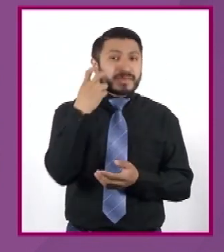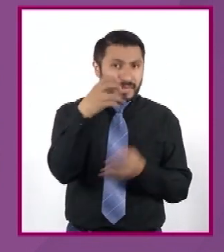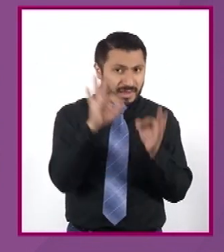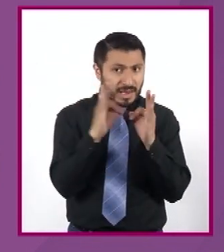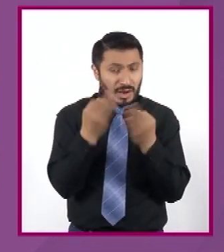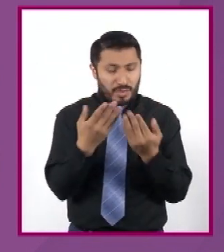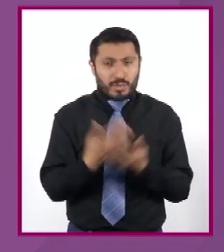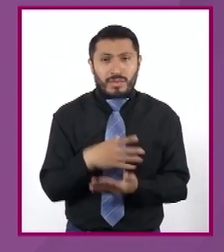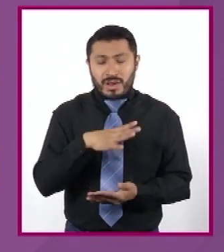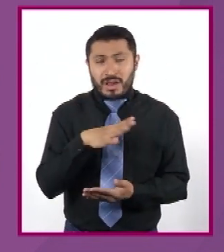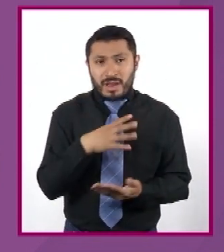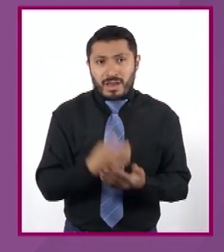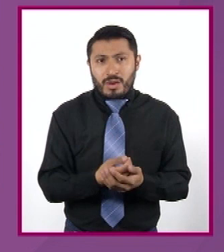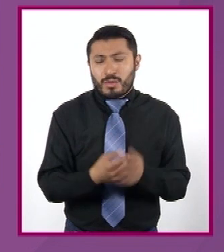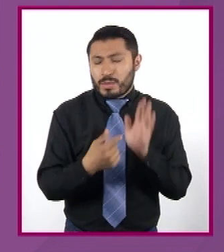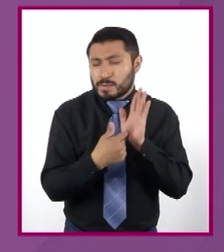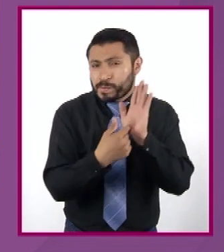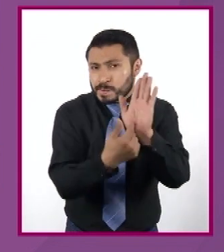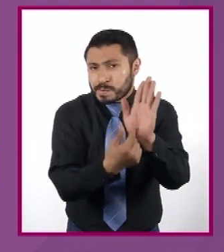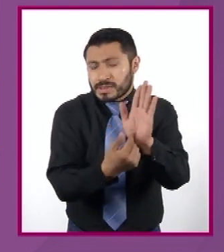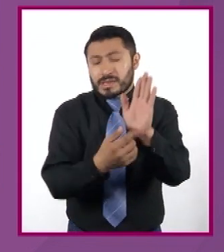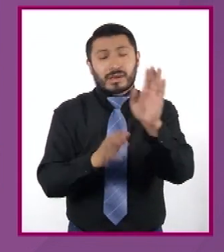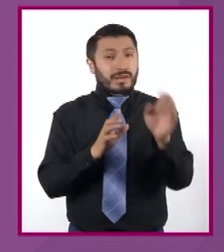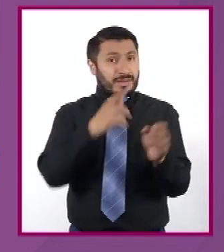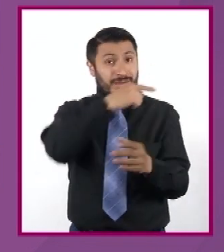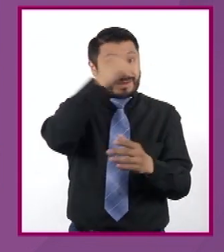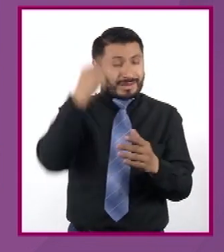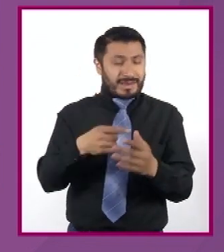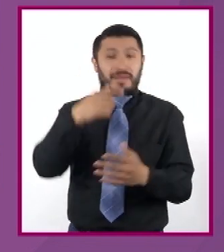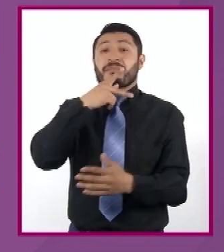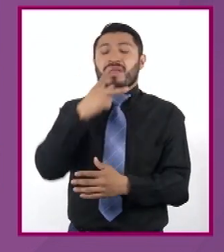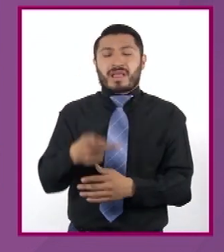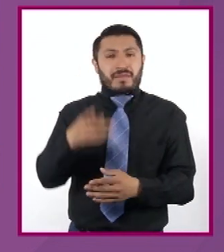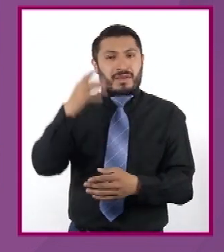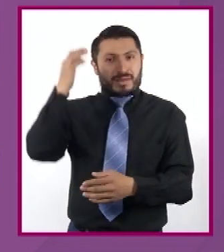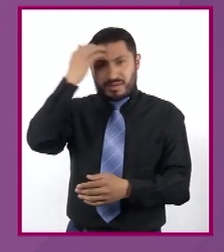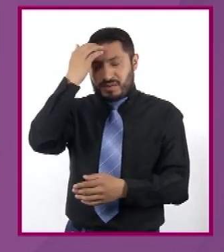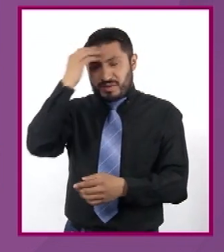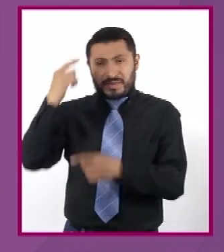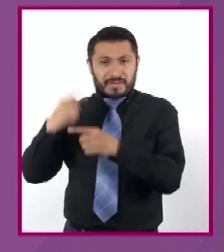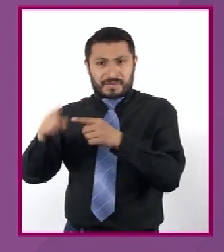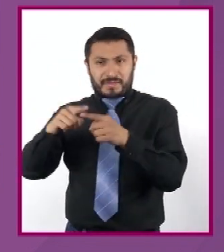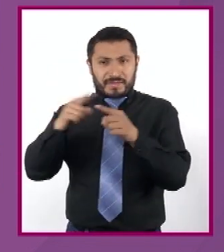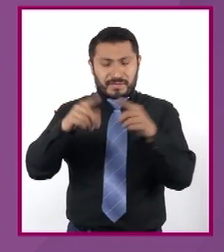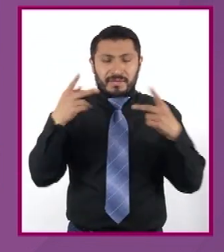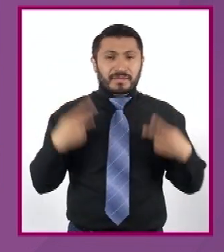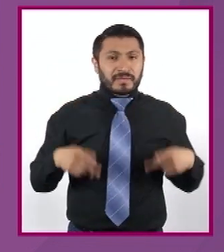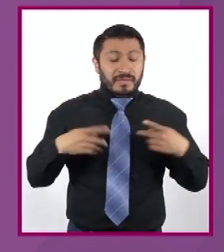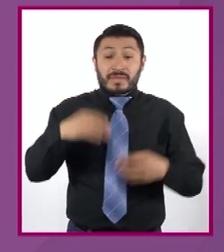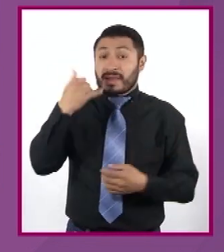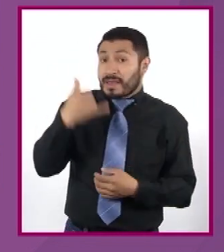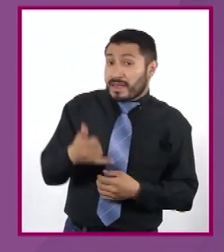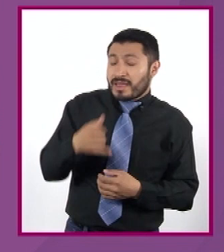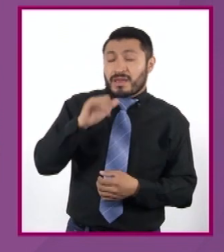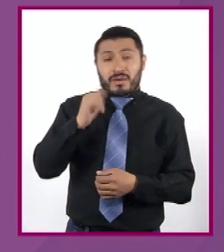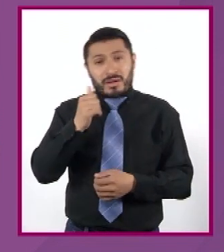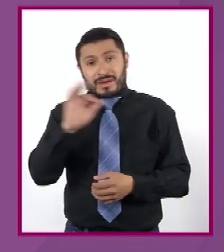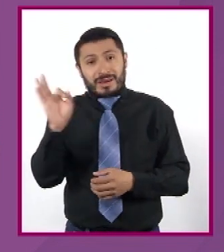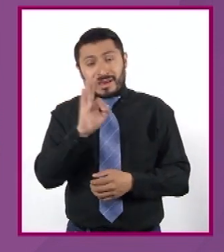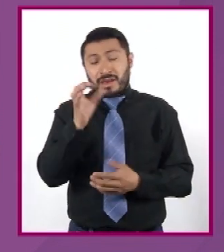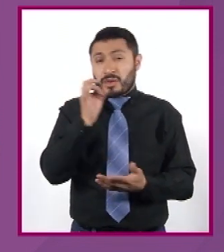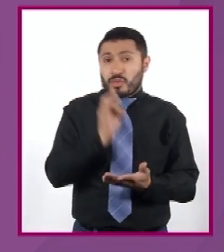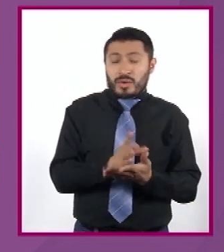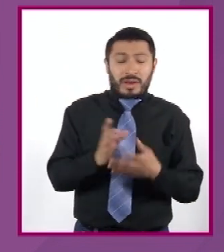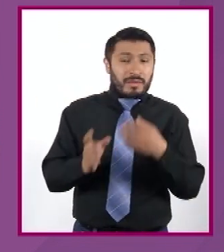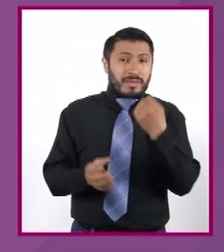manera, tendremos una muestra de aquellas palabras que son conocidas por diversas personas y otras que a lo mejor solo son